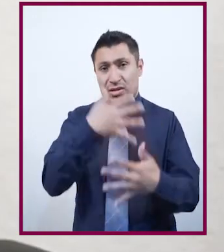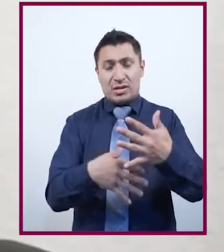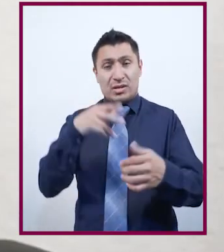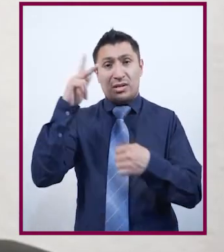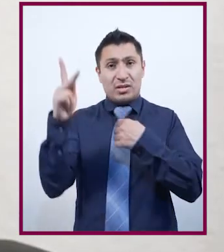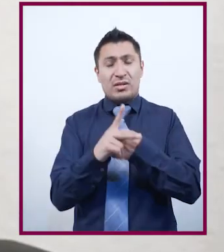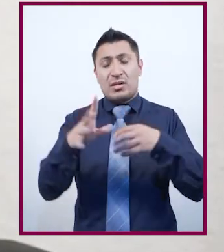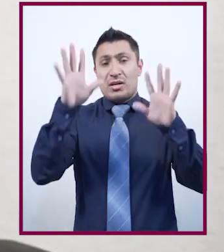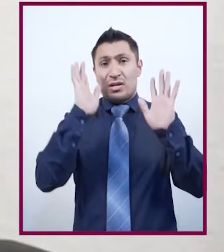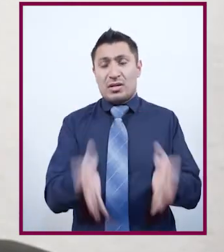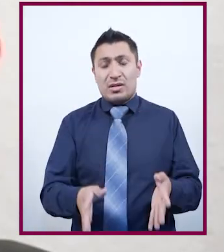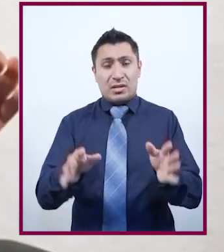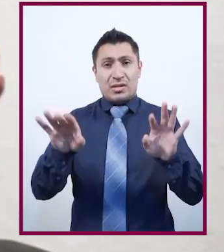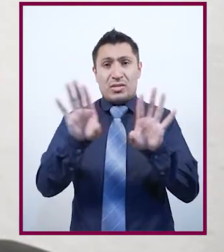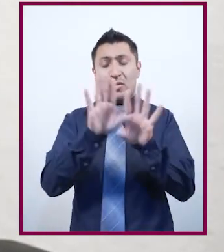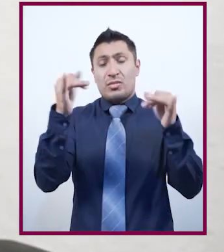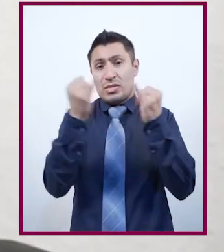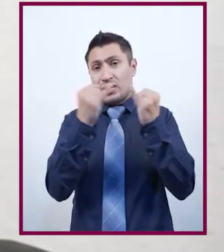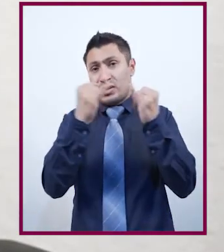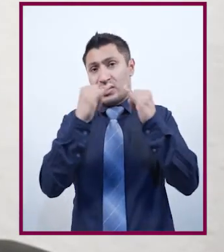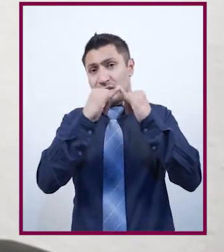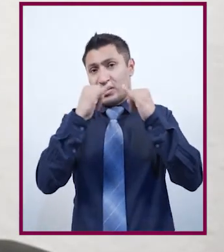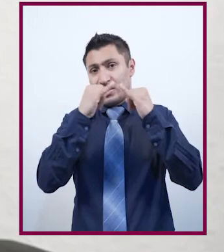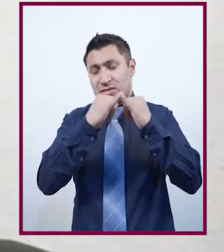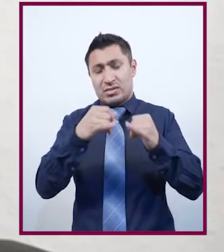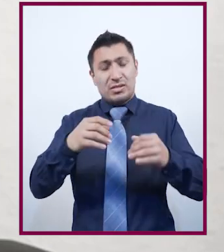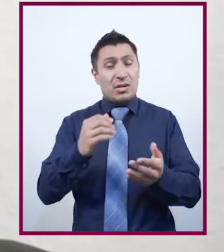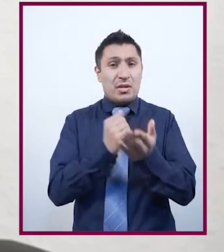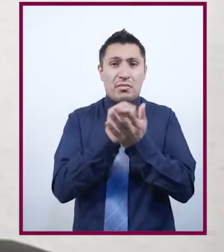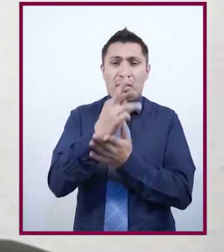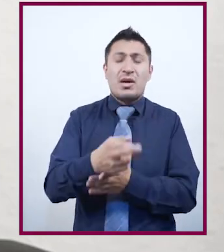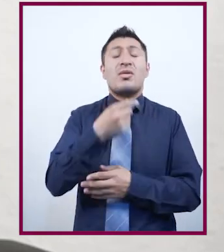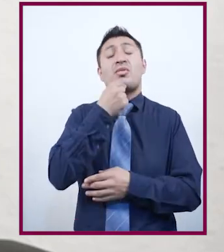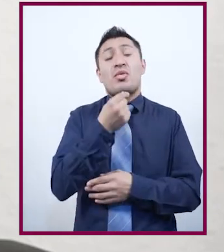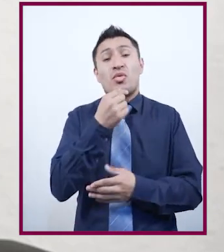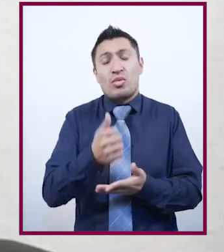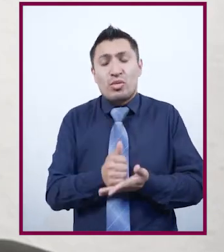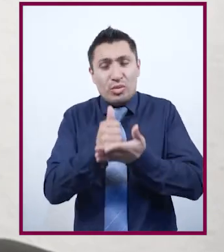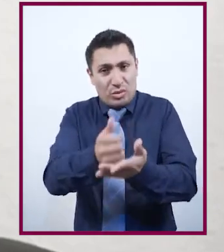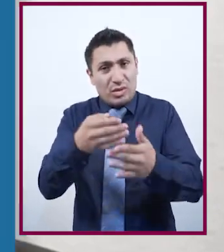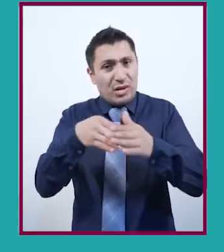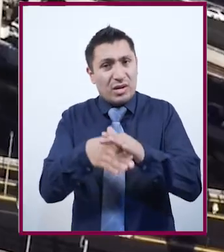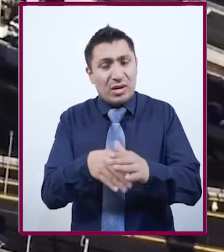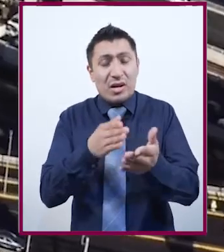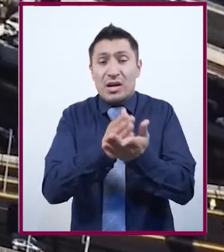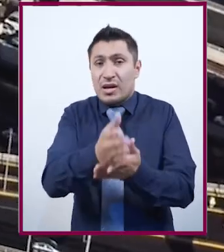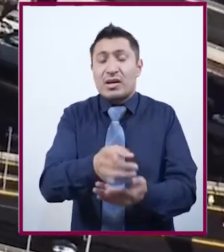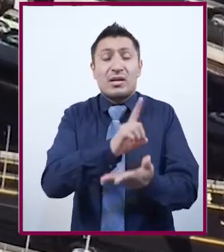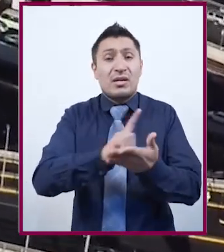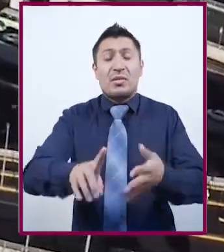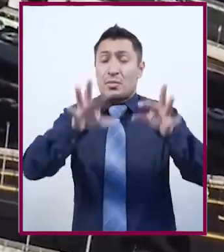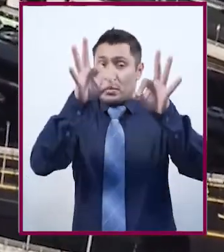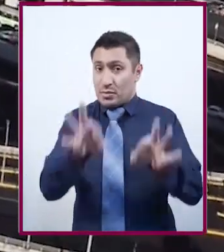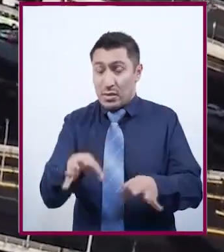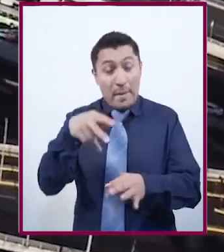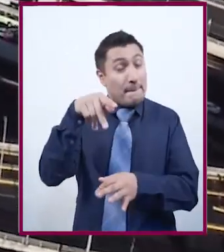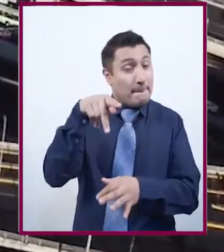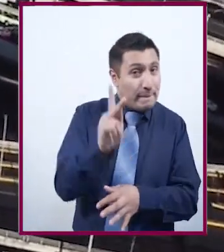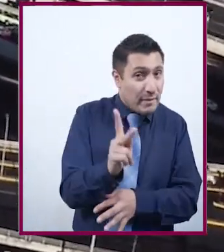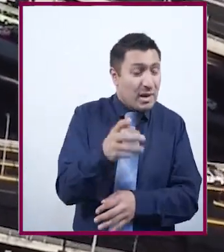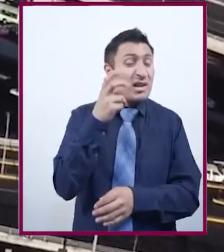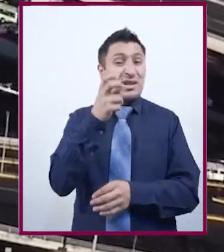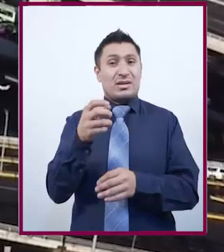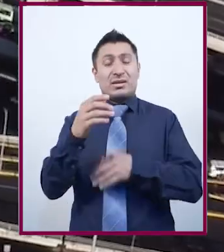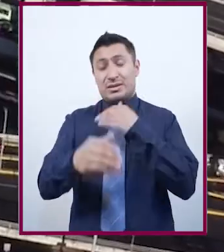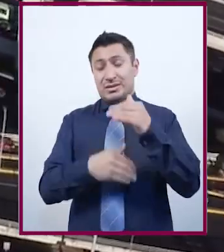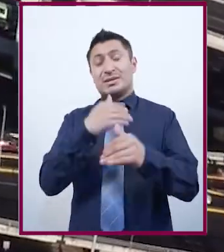marco institucional que permite a una mayor población infantil tener acceso pleno a sus derechos. Sin embargo, a pesar de estos